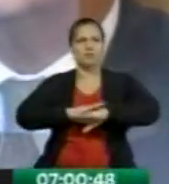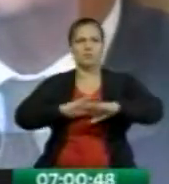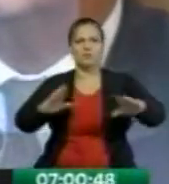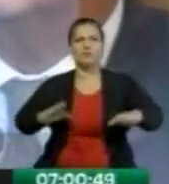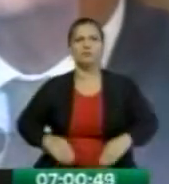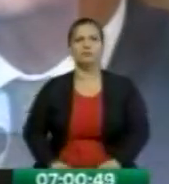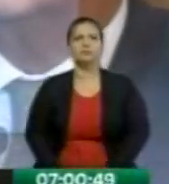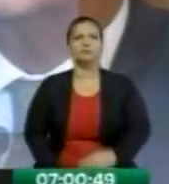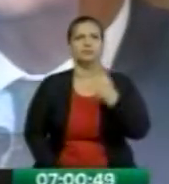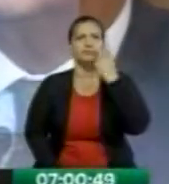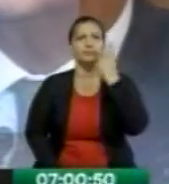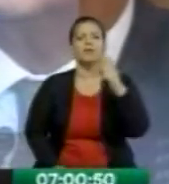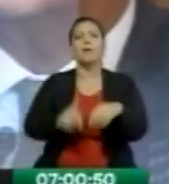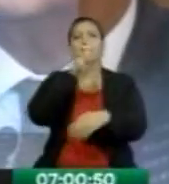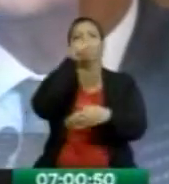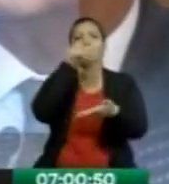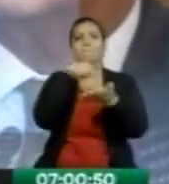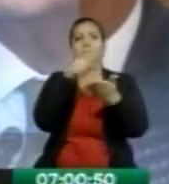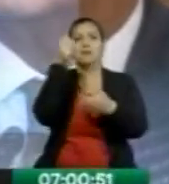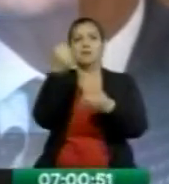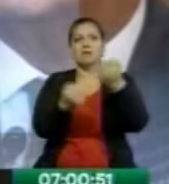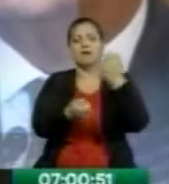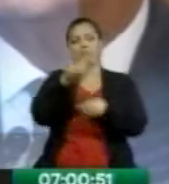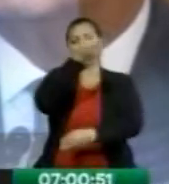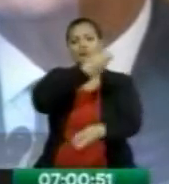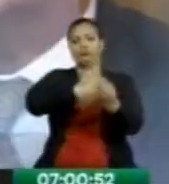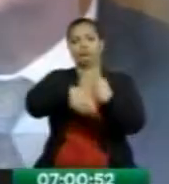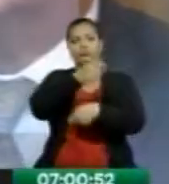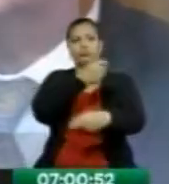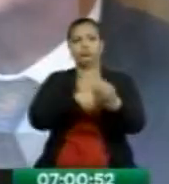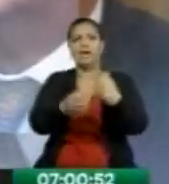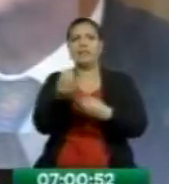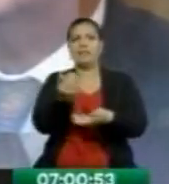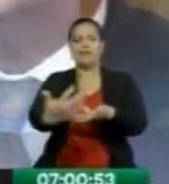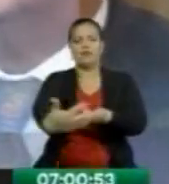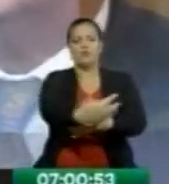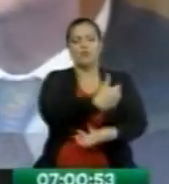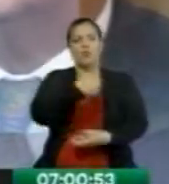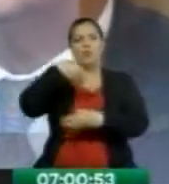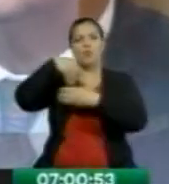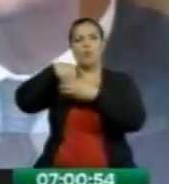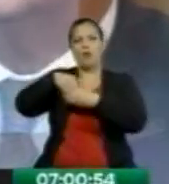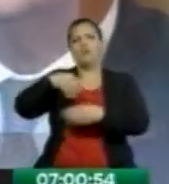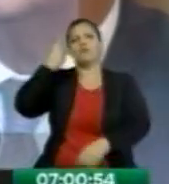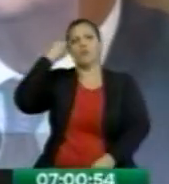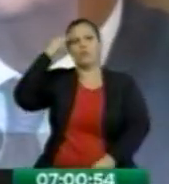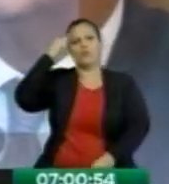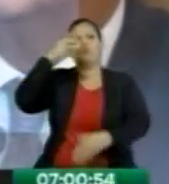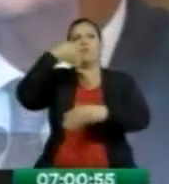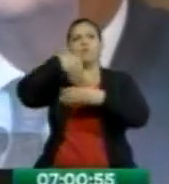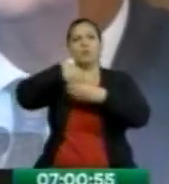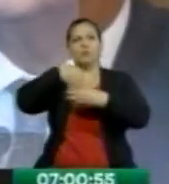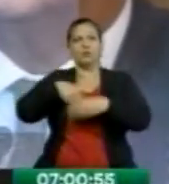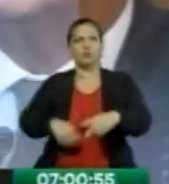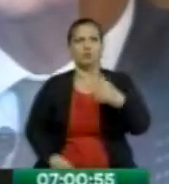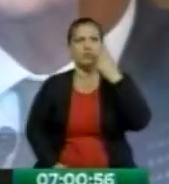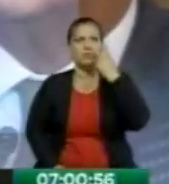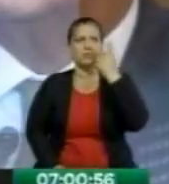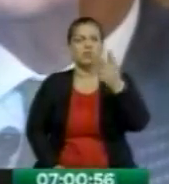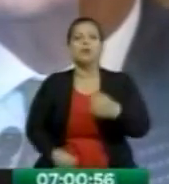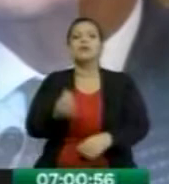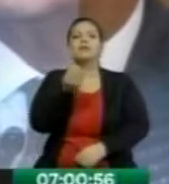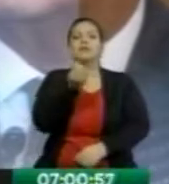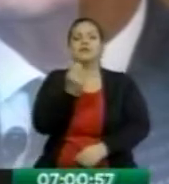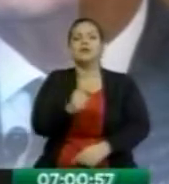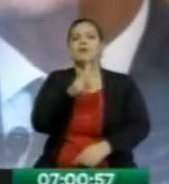automotor del estado adicionalmente se financiarán desde la banca pública créditos productivos por 1300